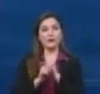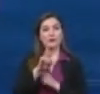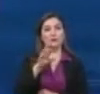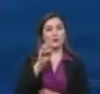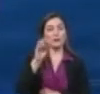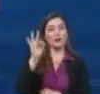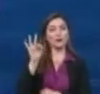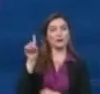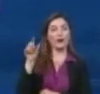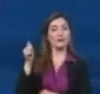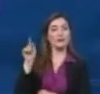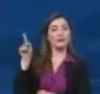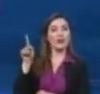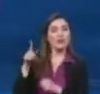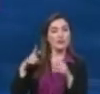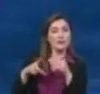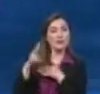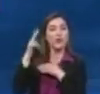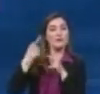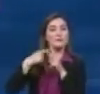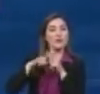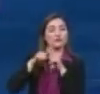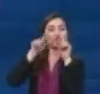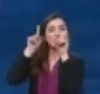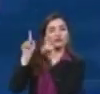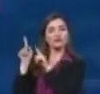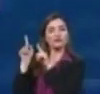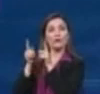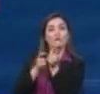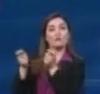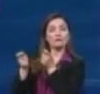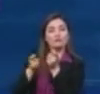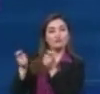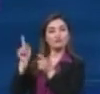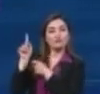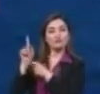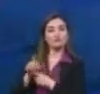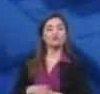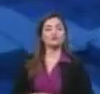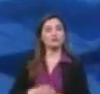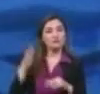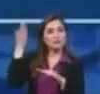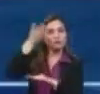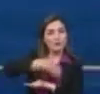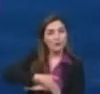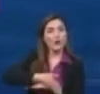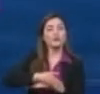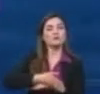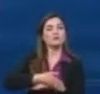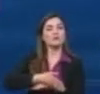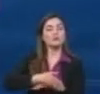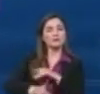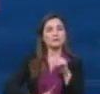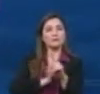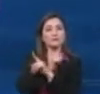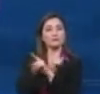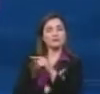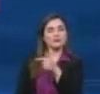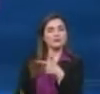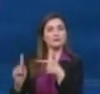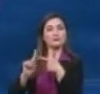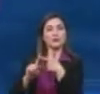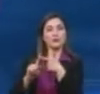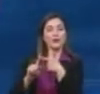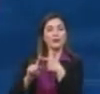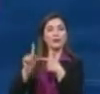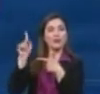y 2010, la recién inaugurada Secretaría de Inteligencia estuvo al mando de Francisco Gijón. Ese año Gijón fue relevado por el almirante en